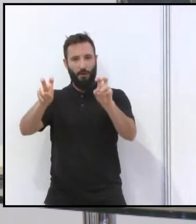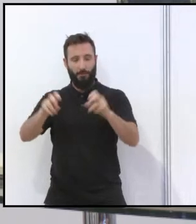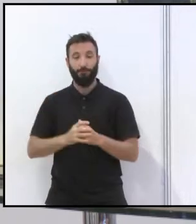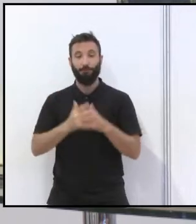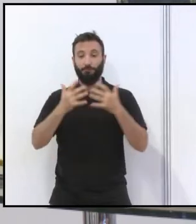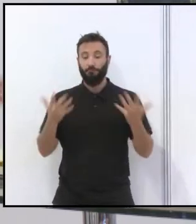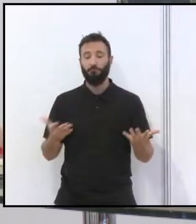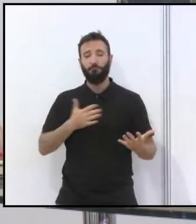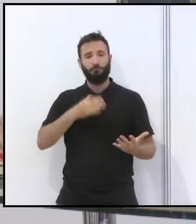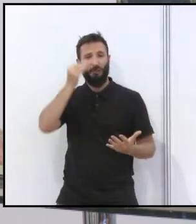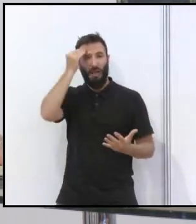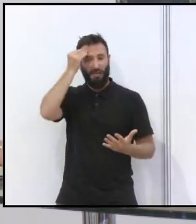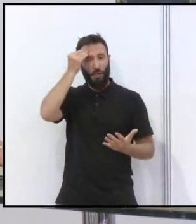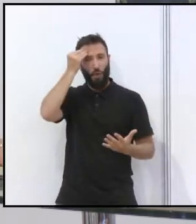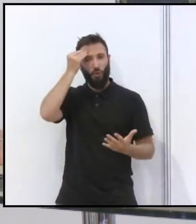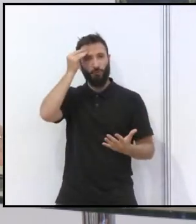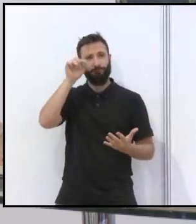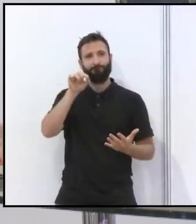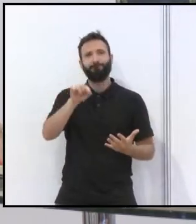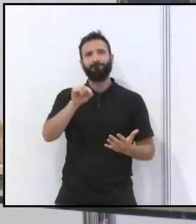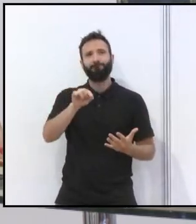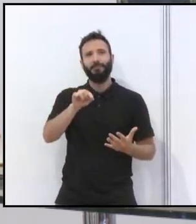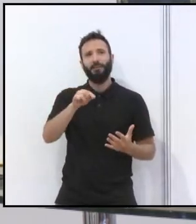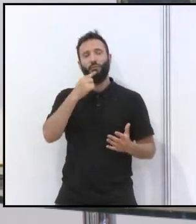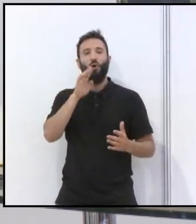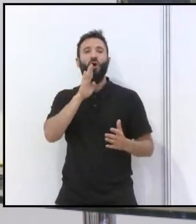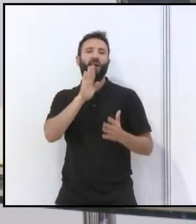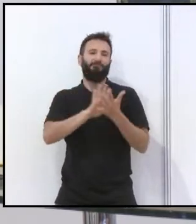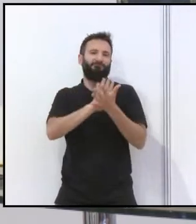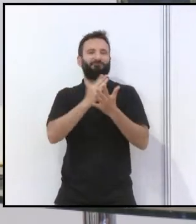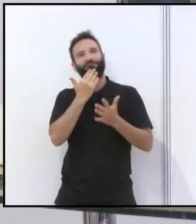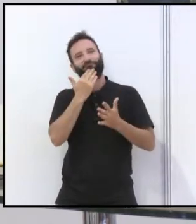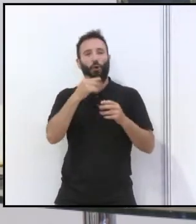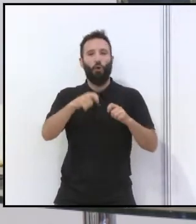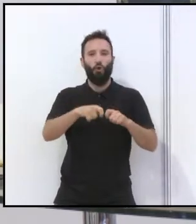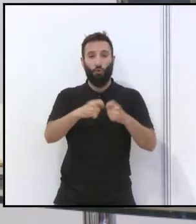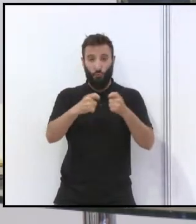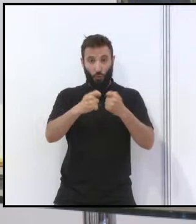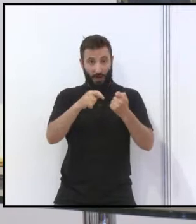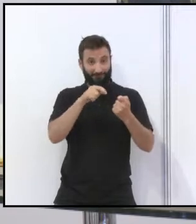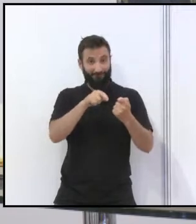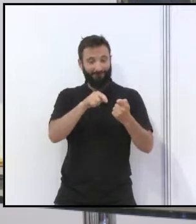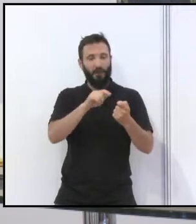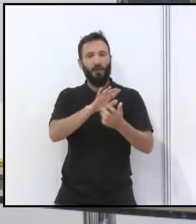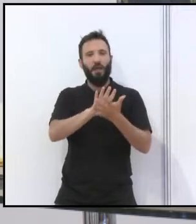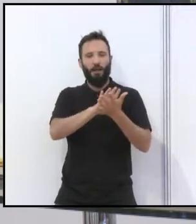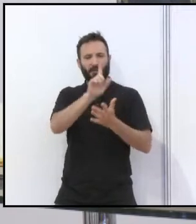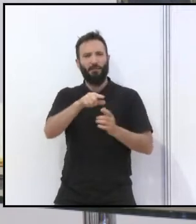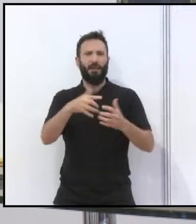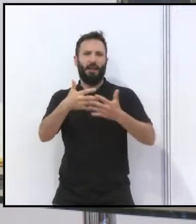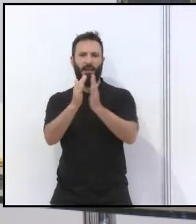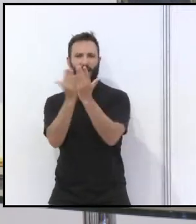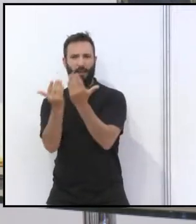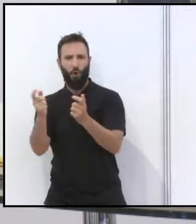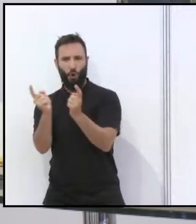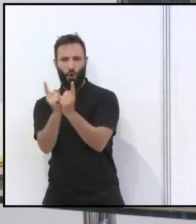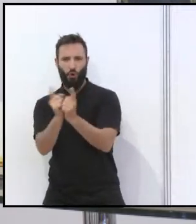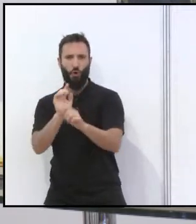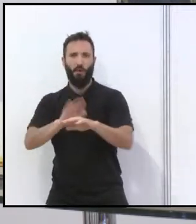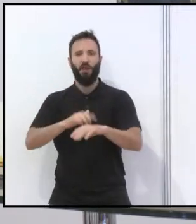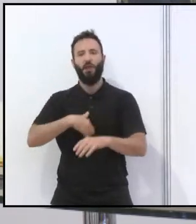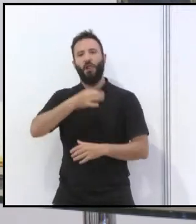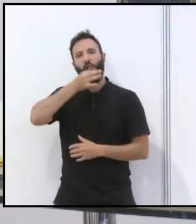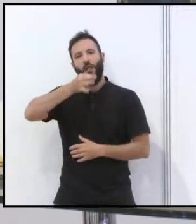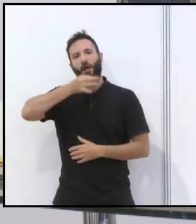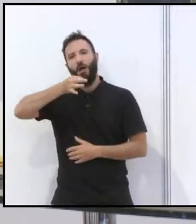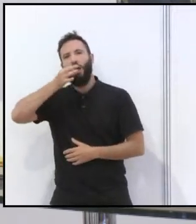Yo creo que dentro de esa ruptura, podríamos decir, y para hablar brevemente de mi libro y que la charla no devenga